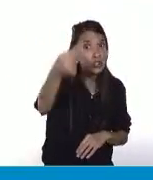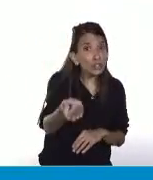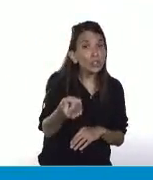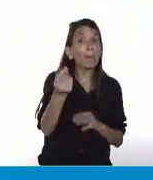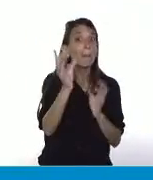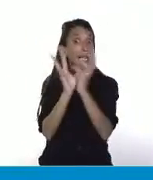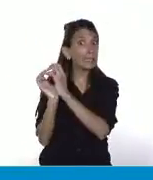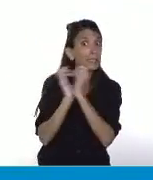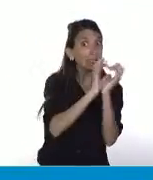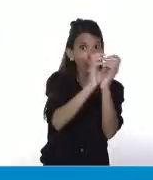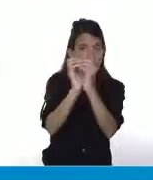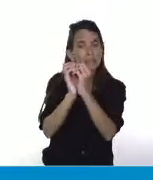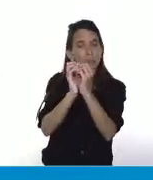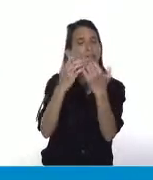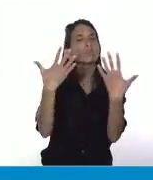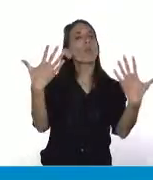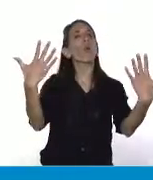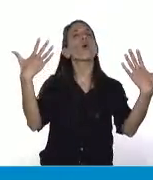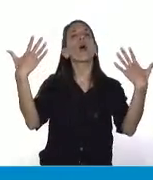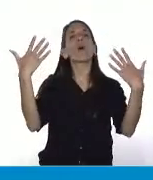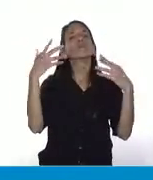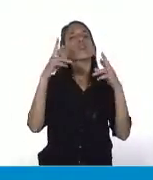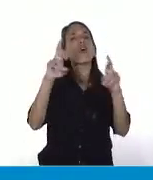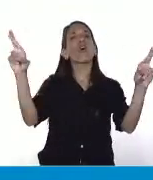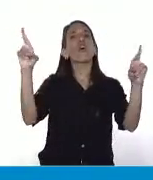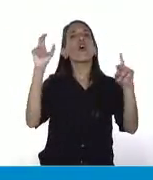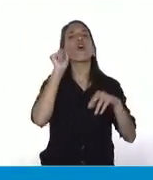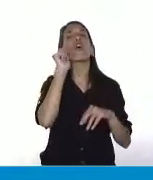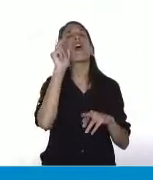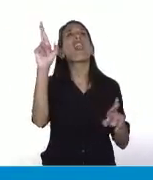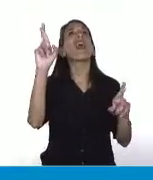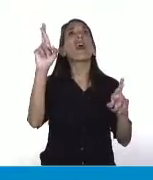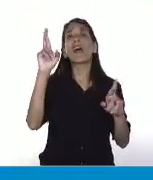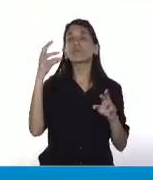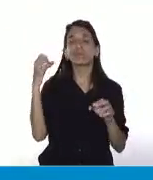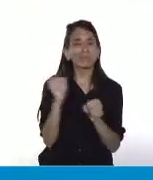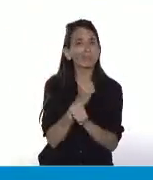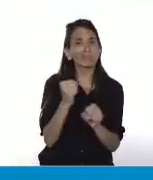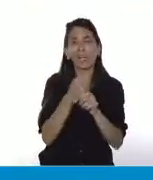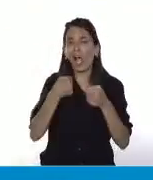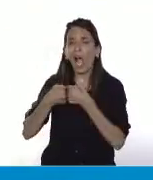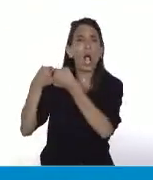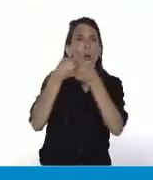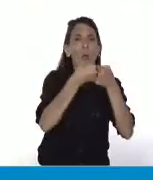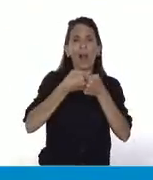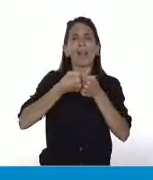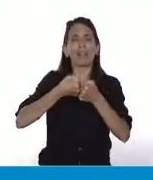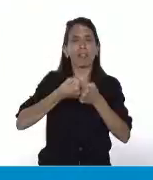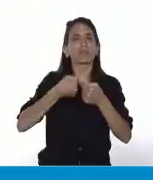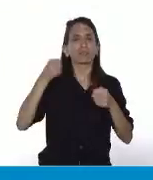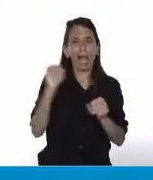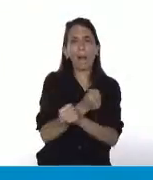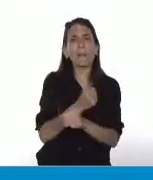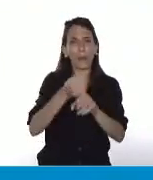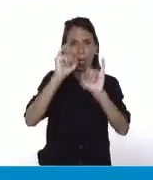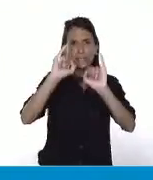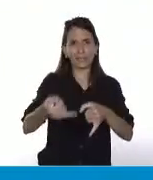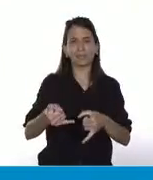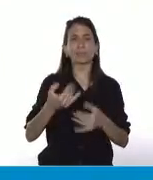sesión podamos terminar de ponernos de acuerdo y ya darle una sanción definitiva. Muchas gracias.